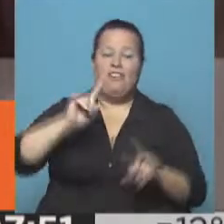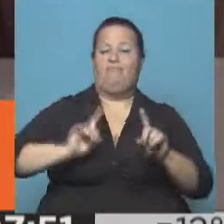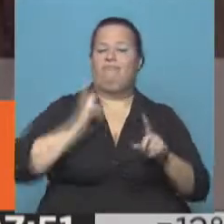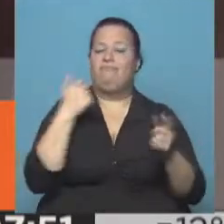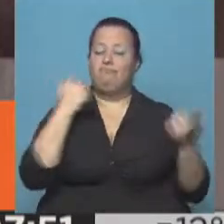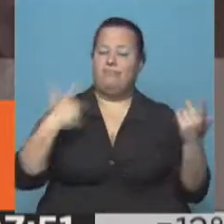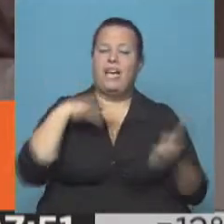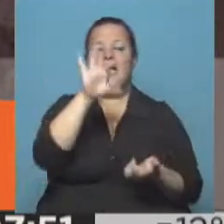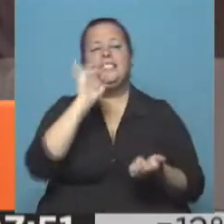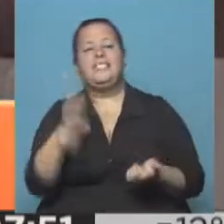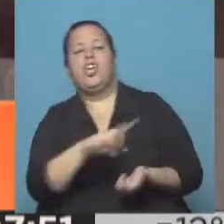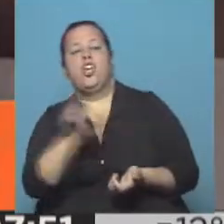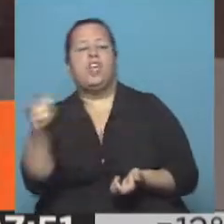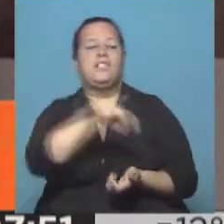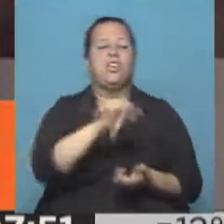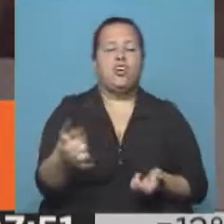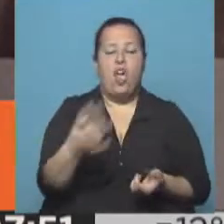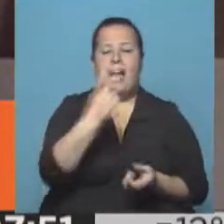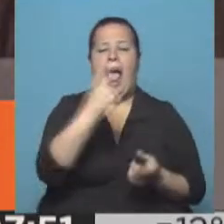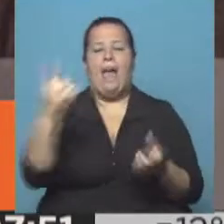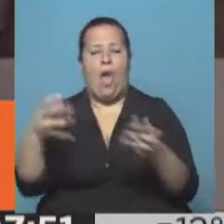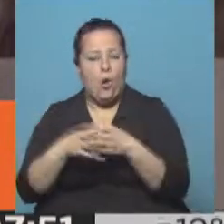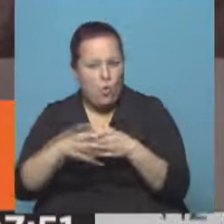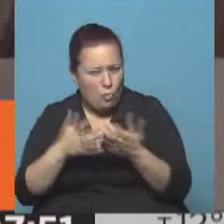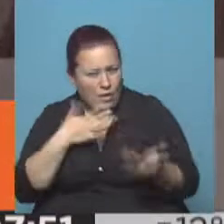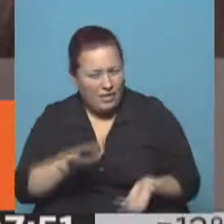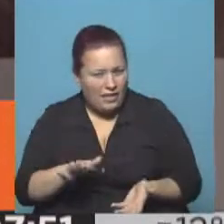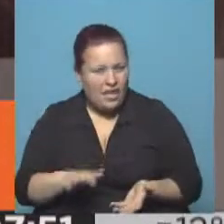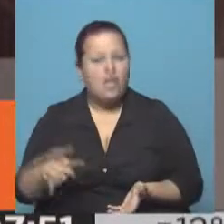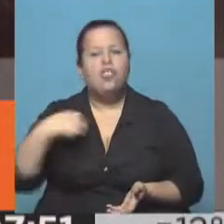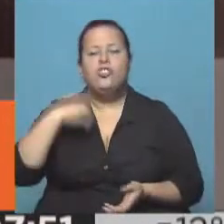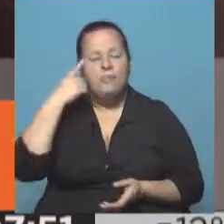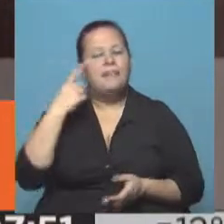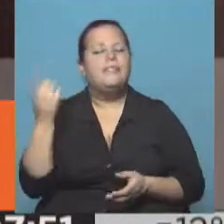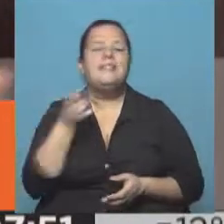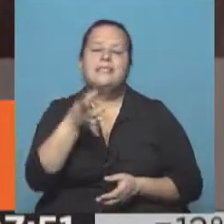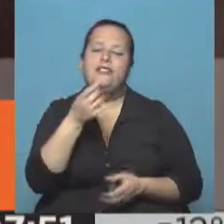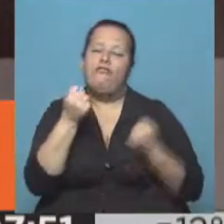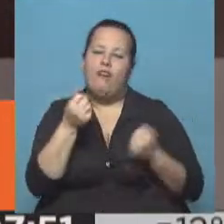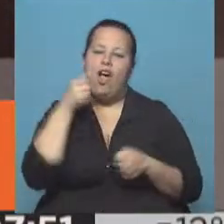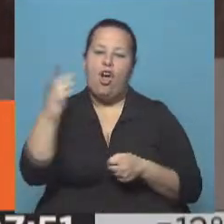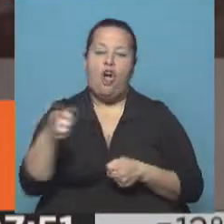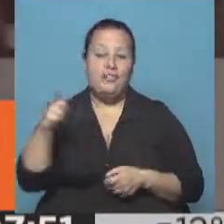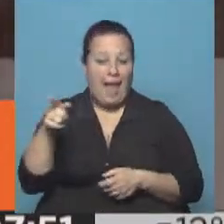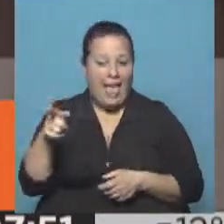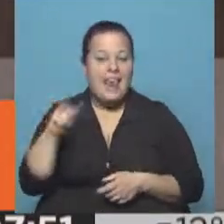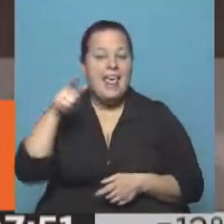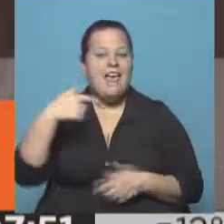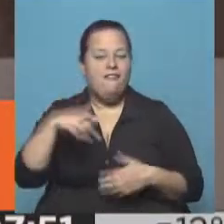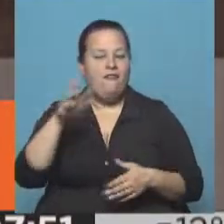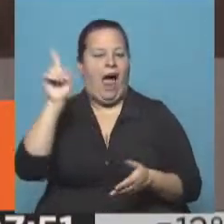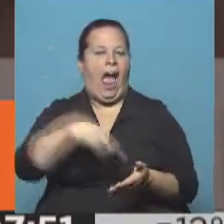derecho a elegir quién entra y quién no entra de cada organización me entendés yo creo que hay una persecución objetiva sobre Alejandro Que es el que le